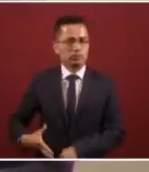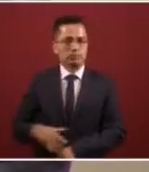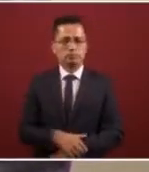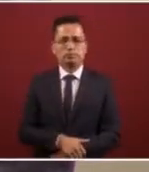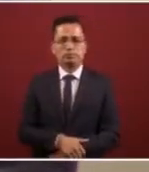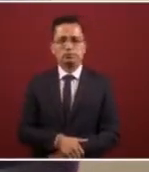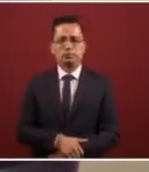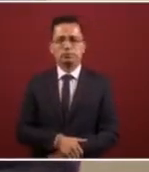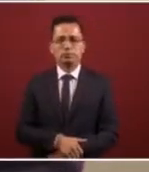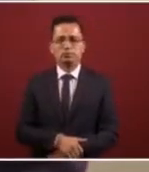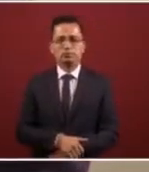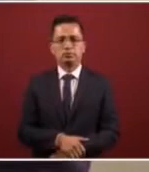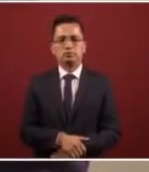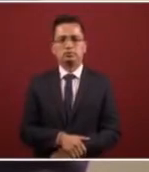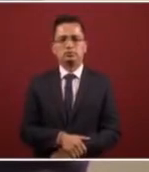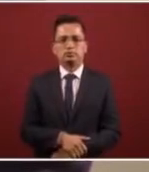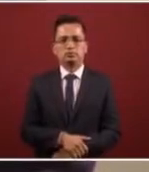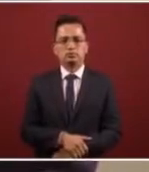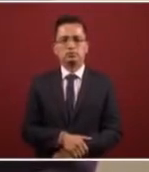empezaron a competir,